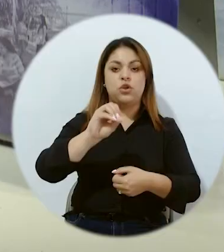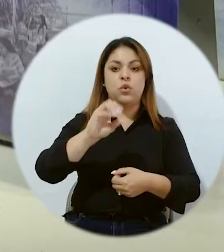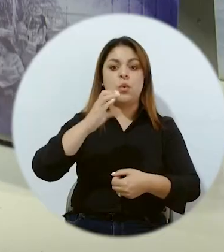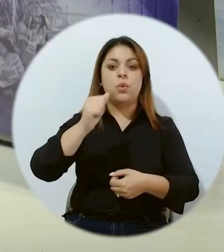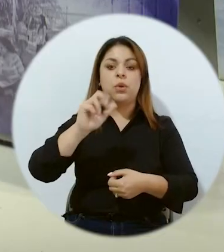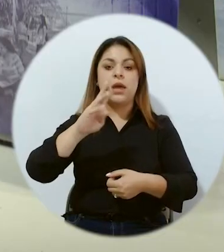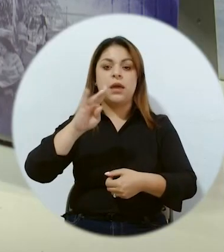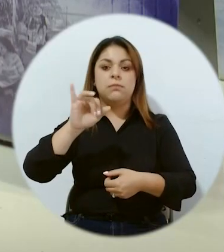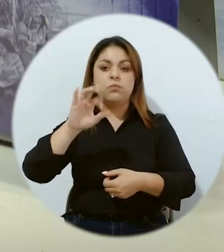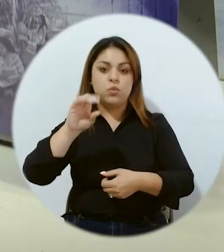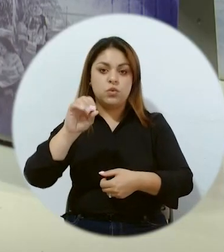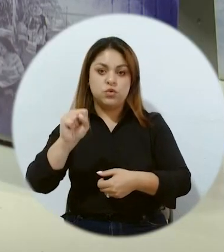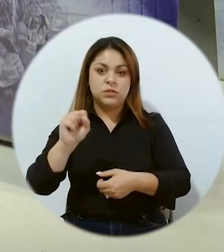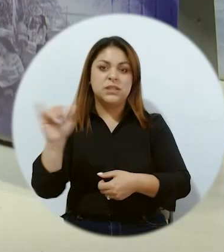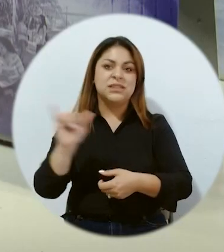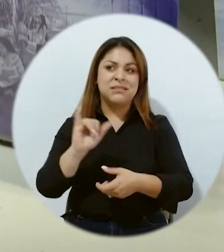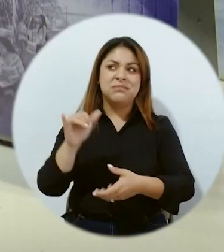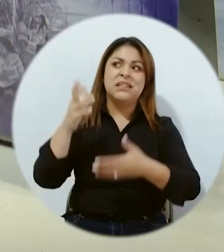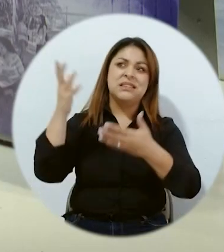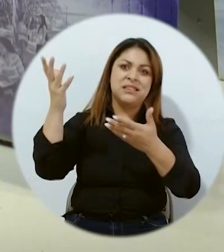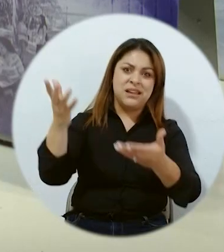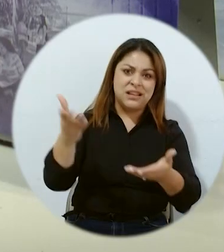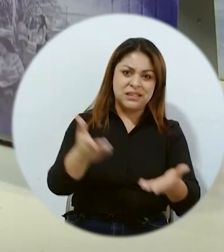la gasolina, ¿verdad?, los hidrocarburos, perdón,